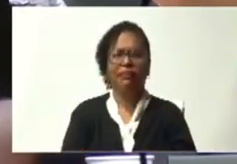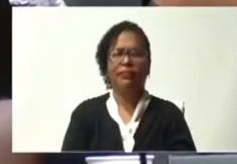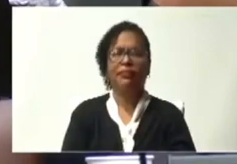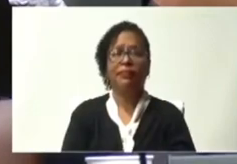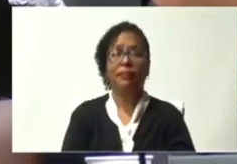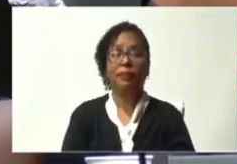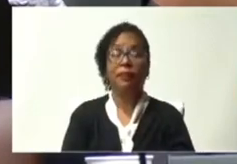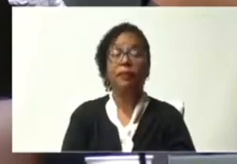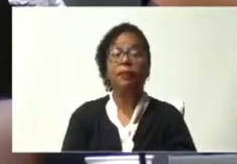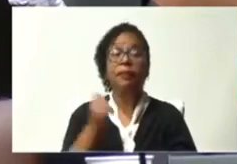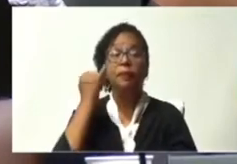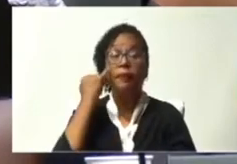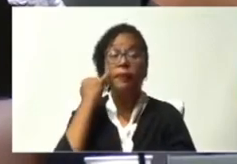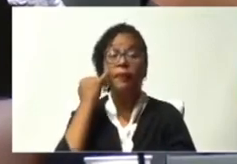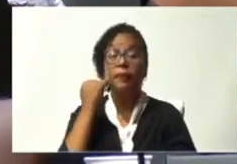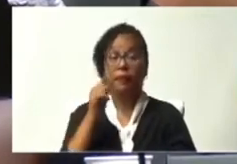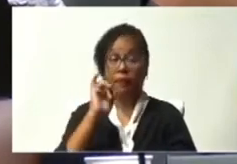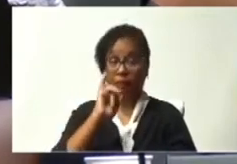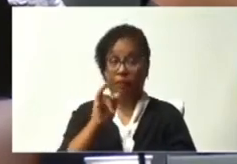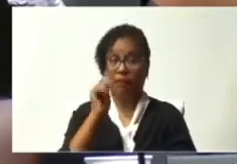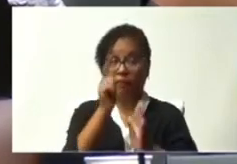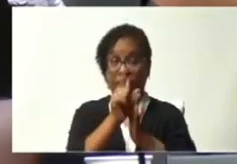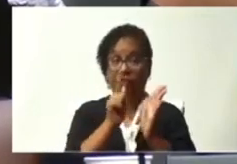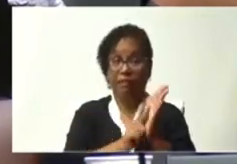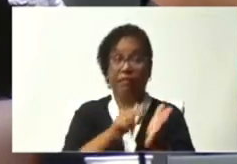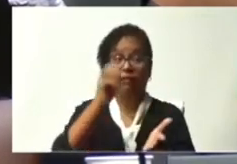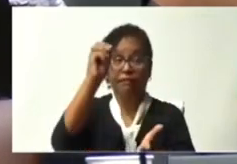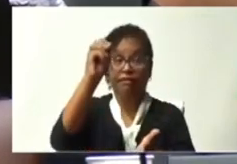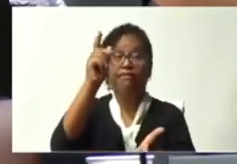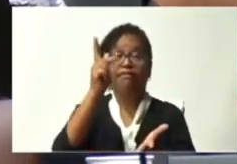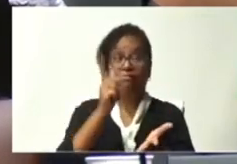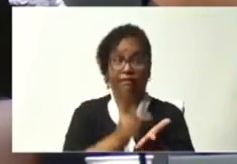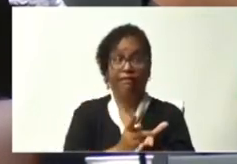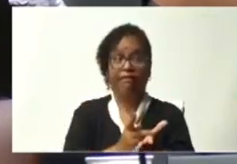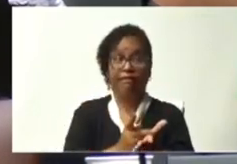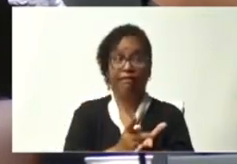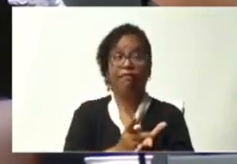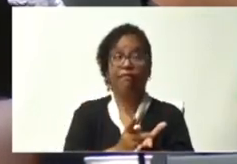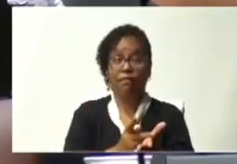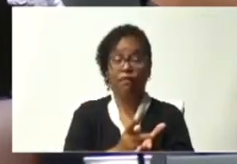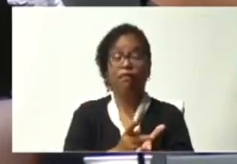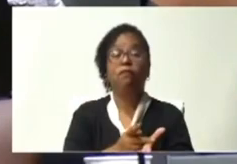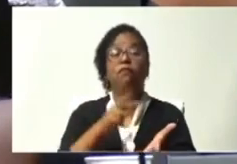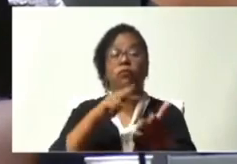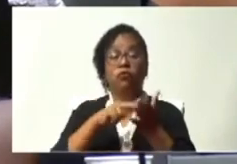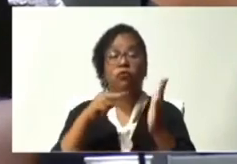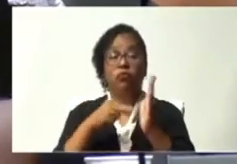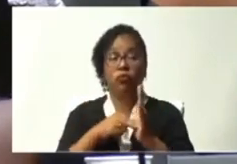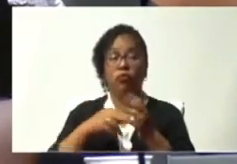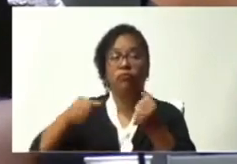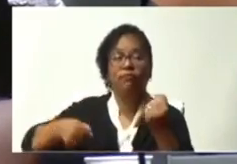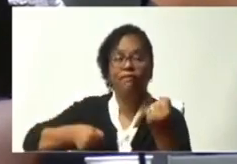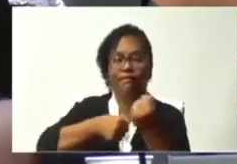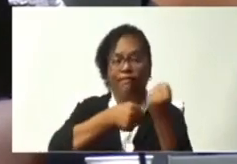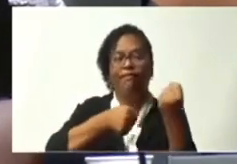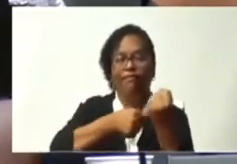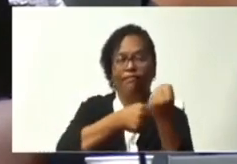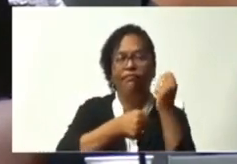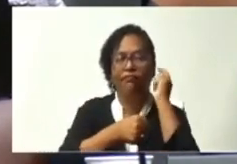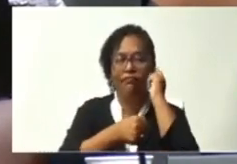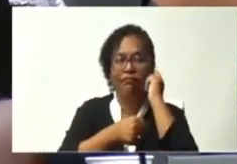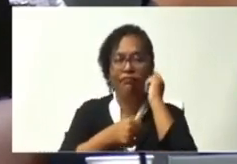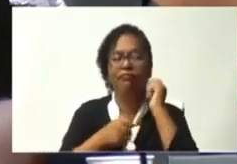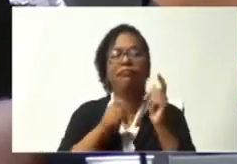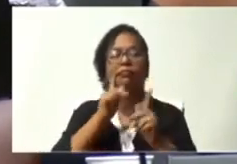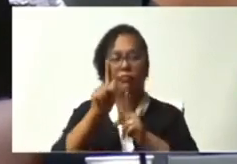a probar esta ley Sencillamente es darle un galardón Al pobre a la a esos humilde